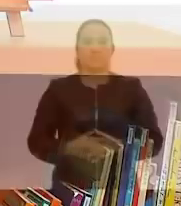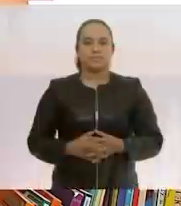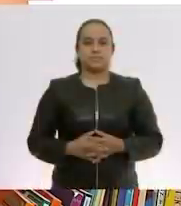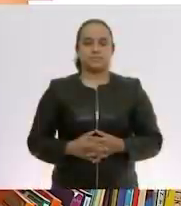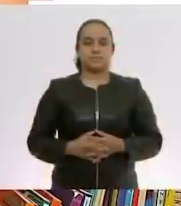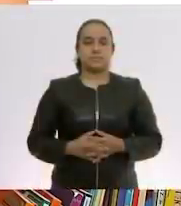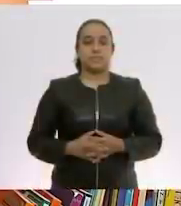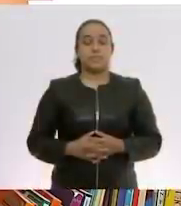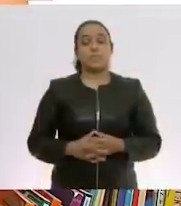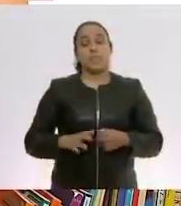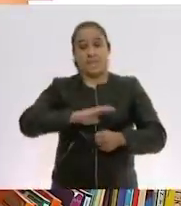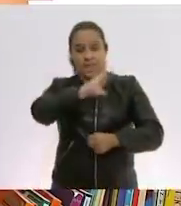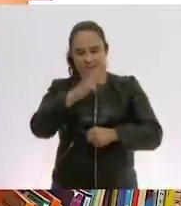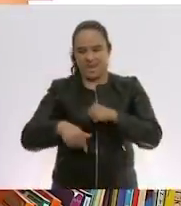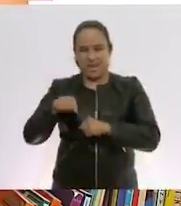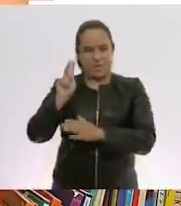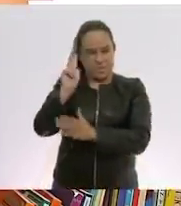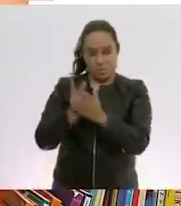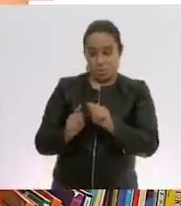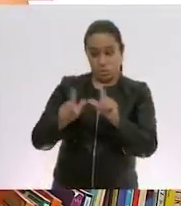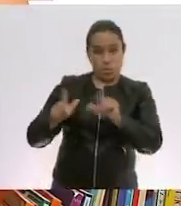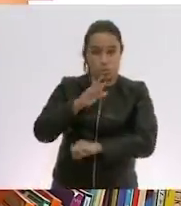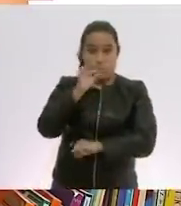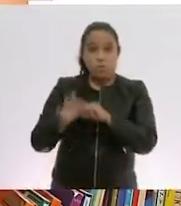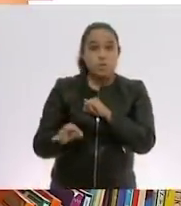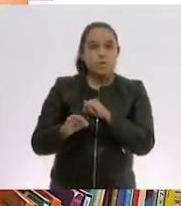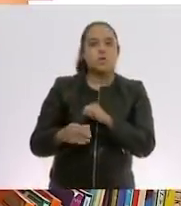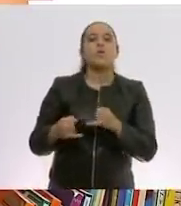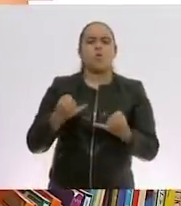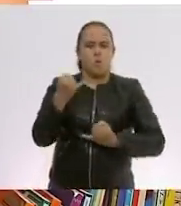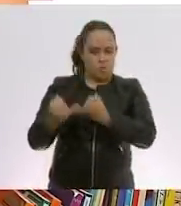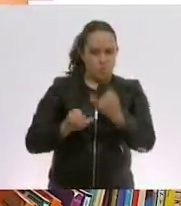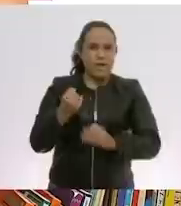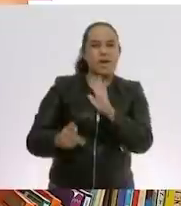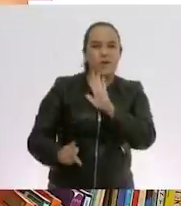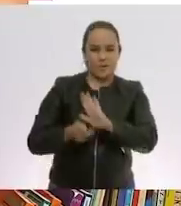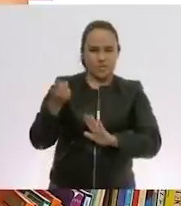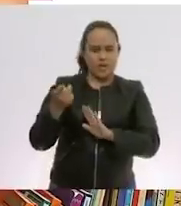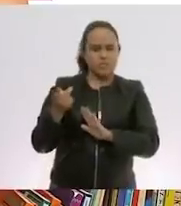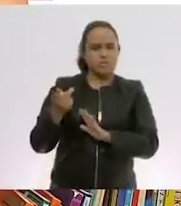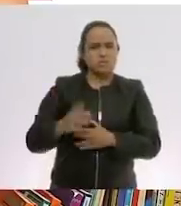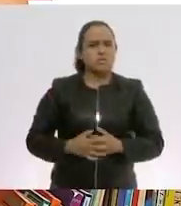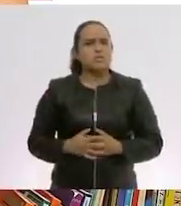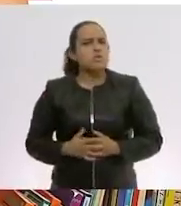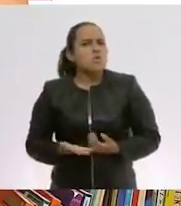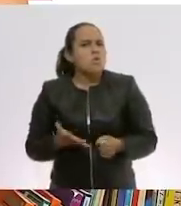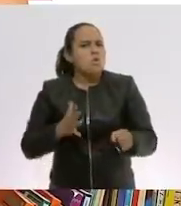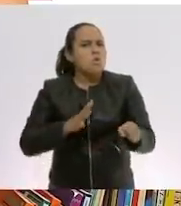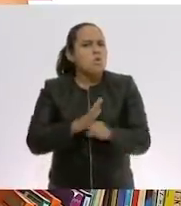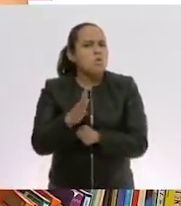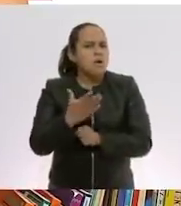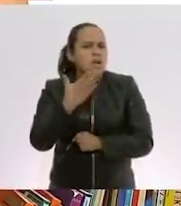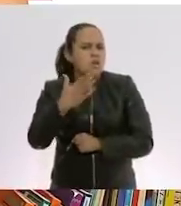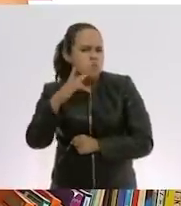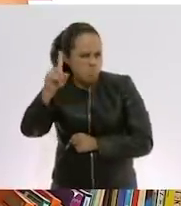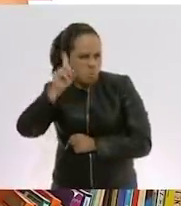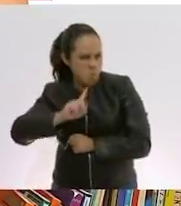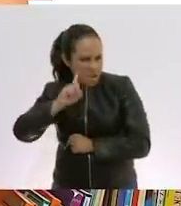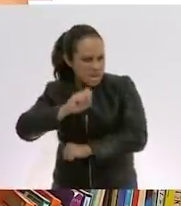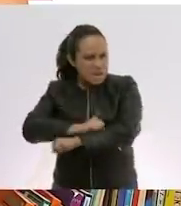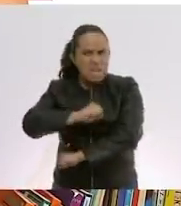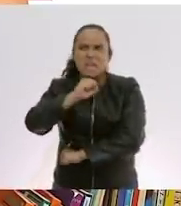Para terminar esta parte del programa, vamos de nuevo a jugar un poco. ¿Qué puede estar viendo la muchacha por la